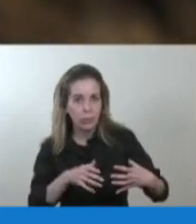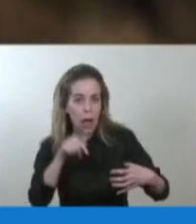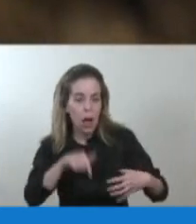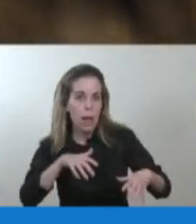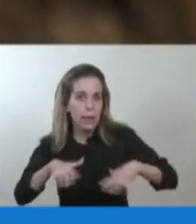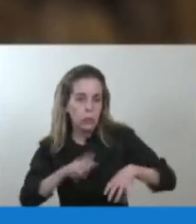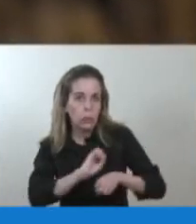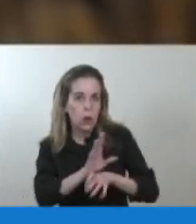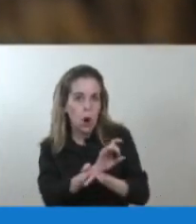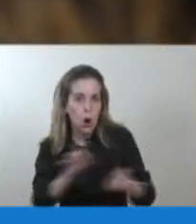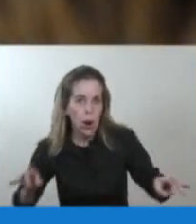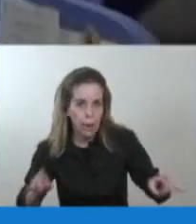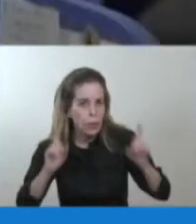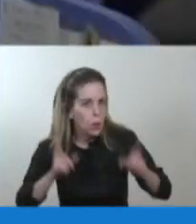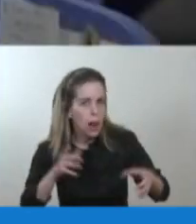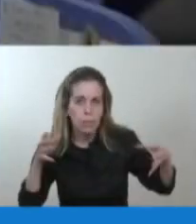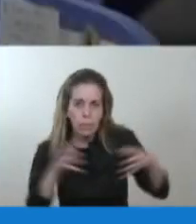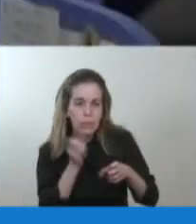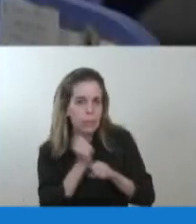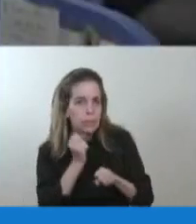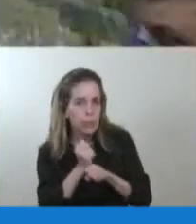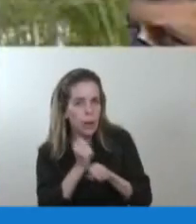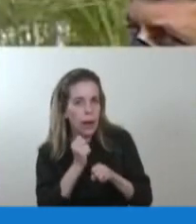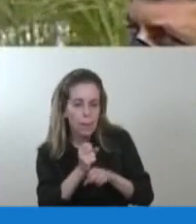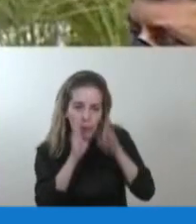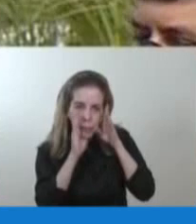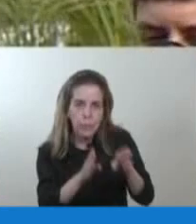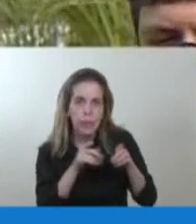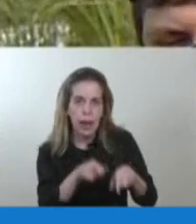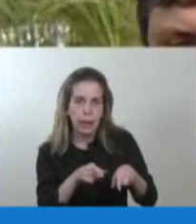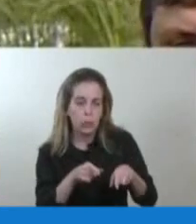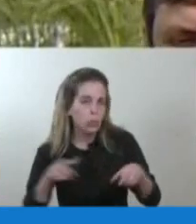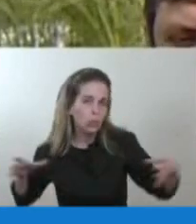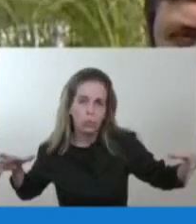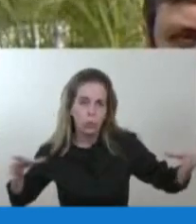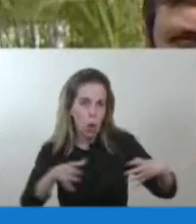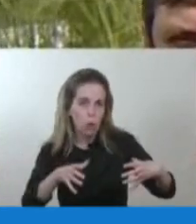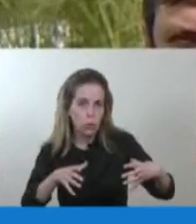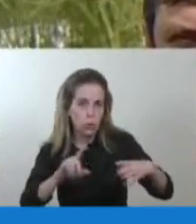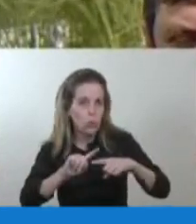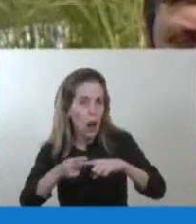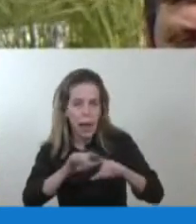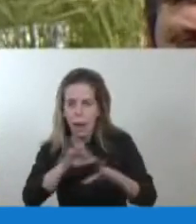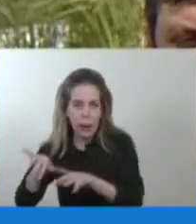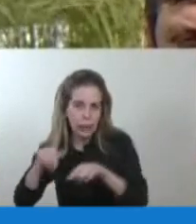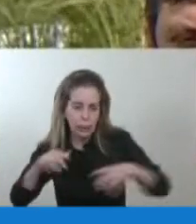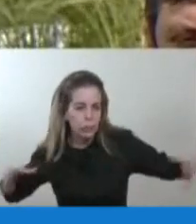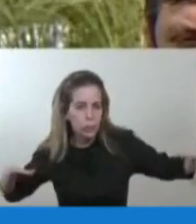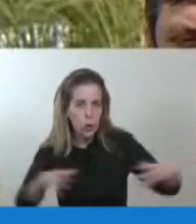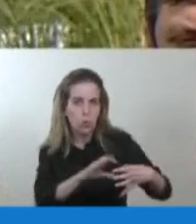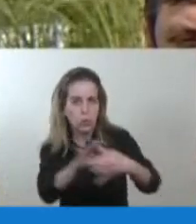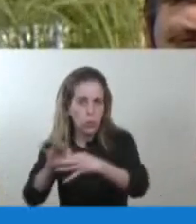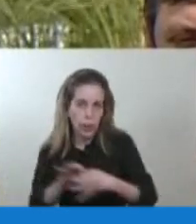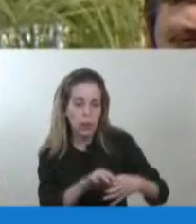pandemia y estamos trabajando fuertemente en eso todos ahora damos un paso más